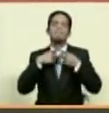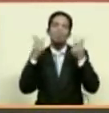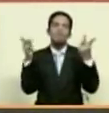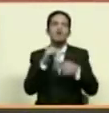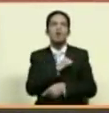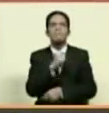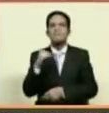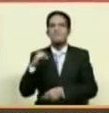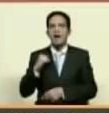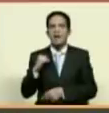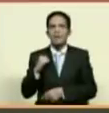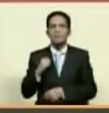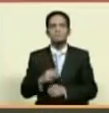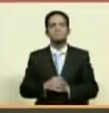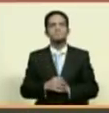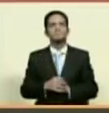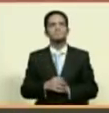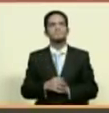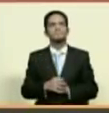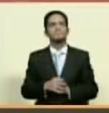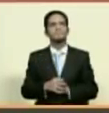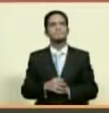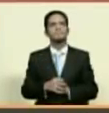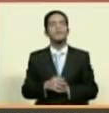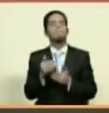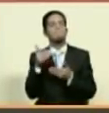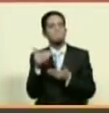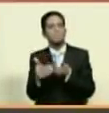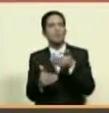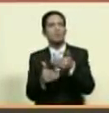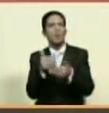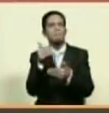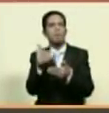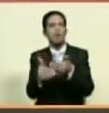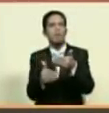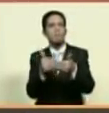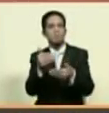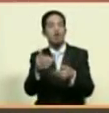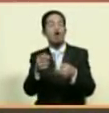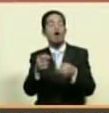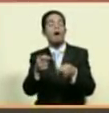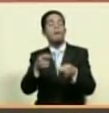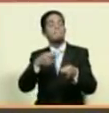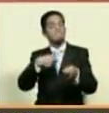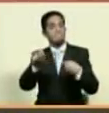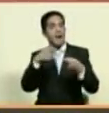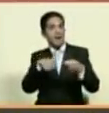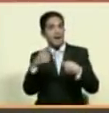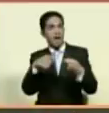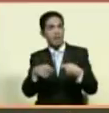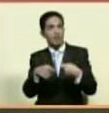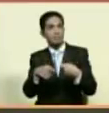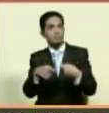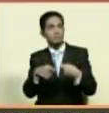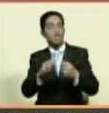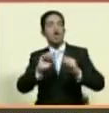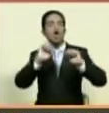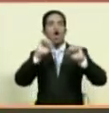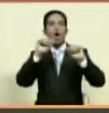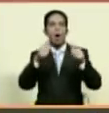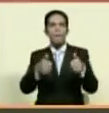etcétera. Evidentemente, gradualmente el mercado cambiario comenzará a